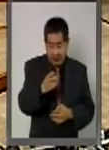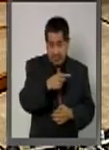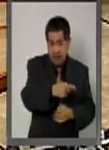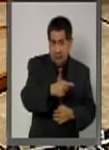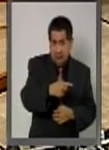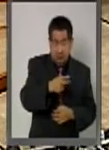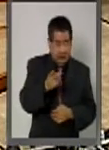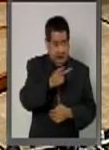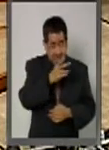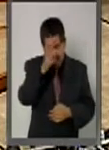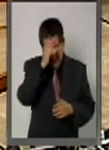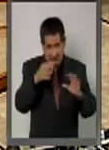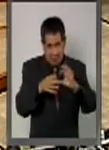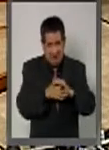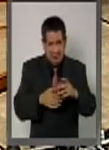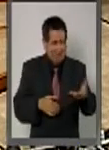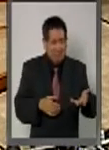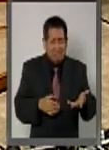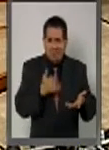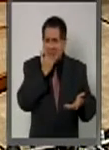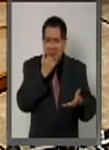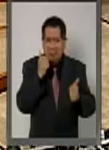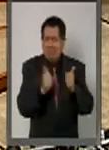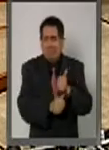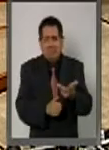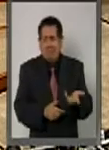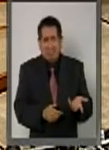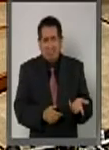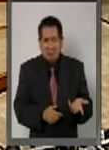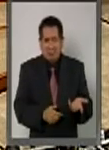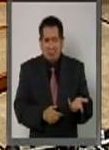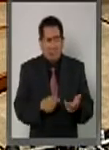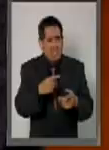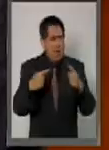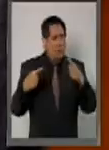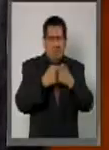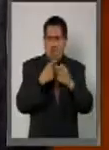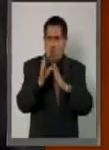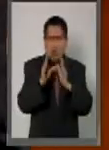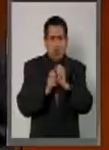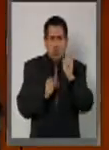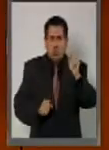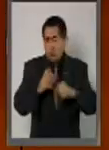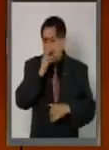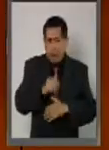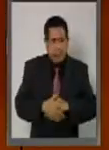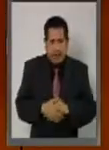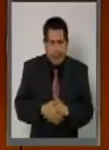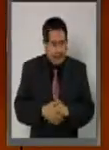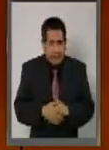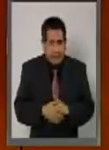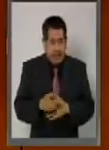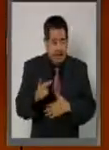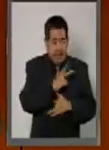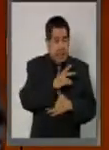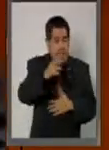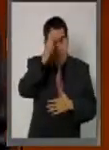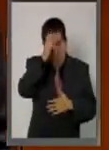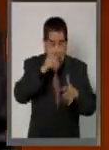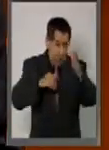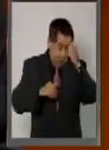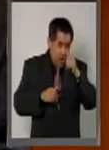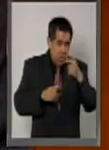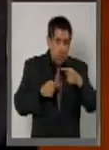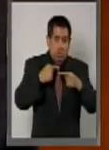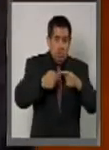ese acuerdo es inconstitucional. Es inconstitucional porque es a través de acuerdos, ¿verdad?,